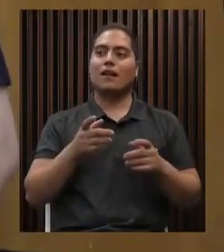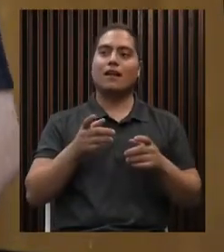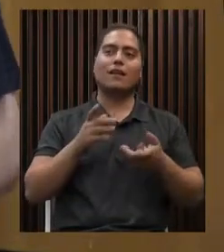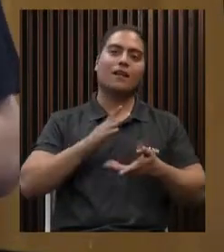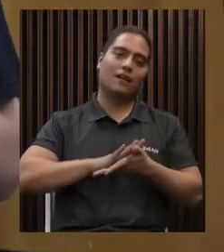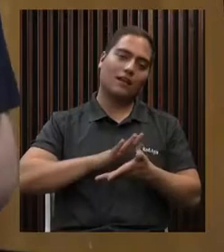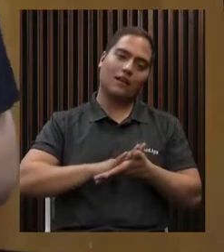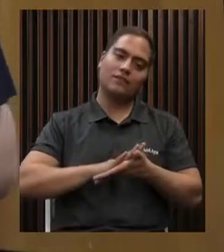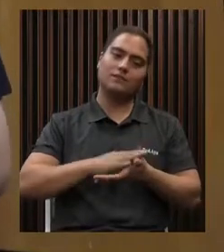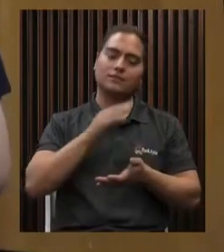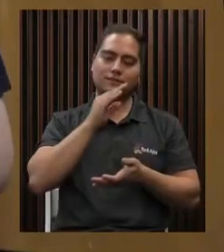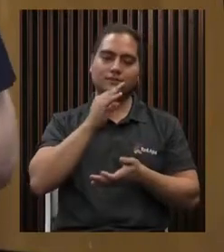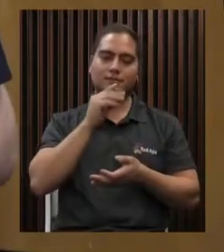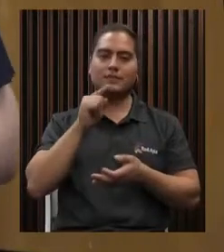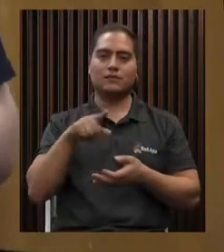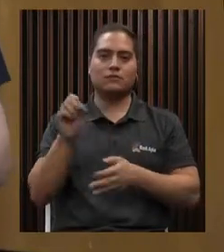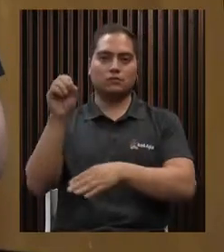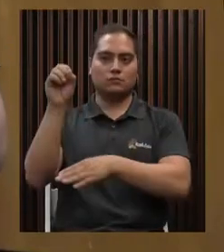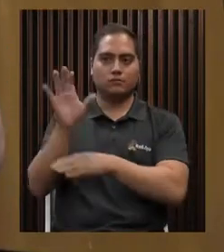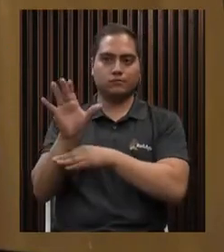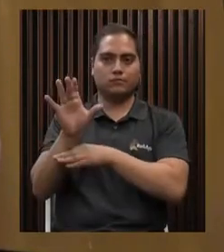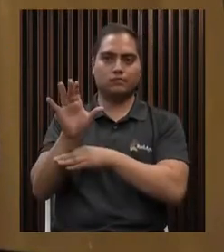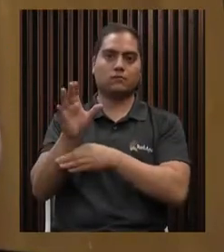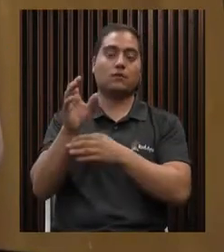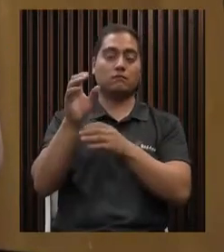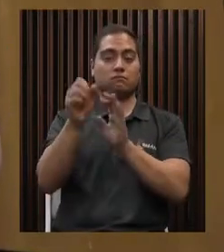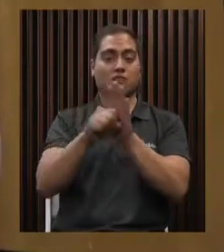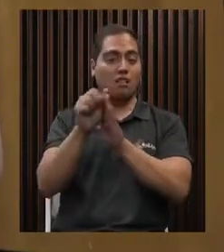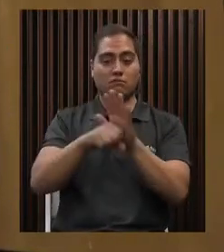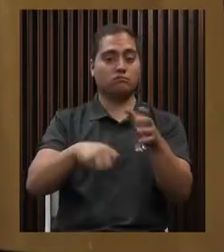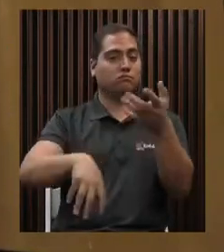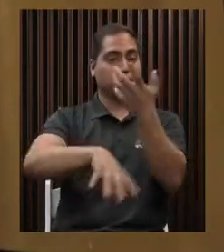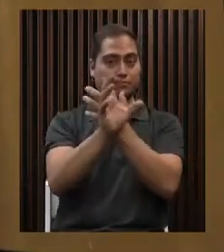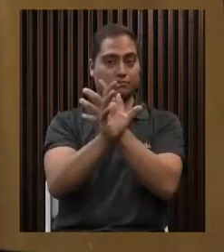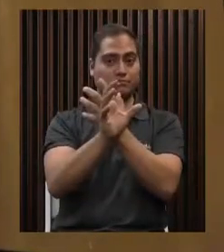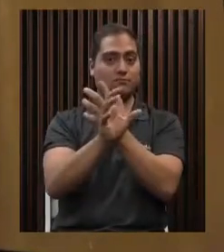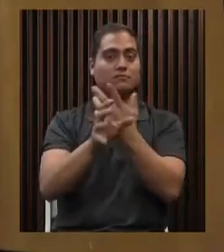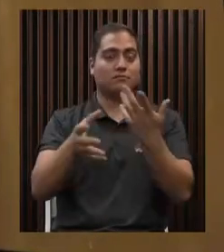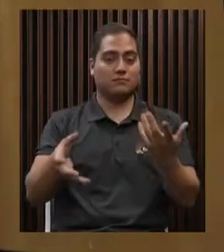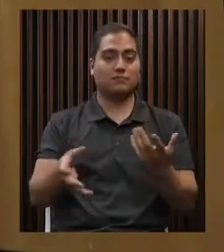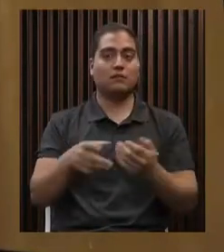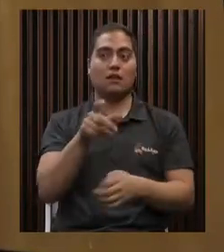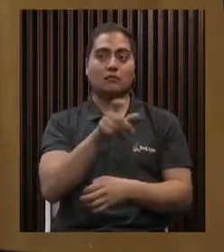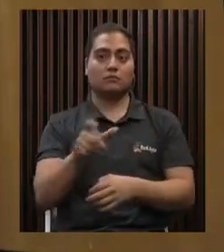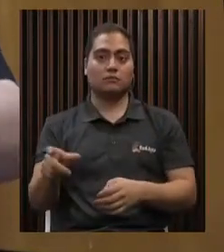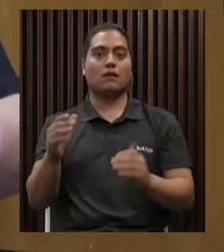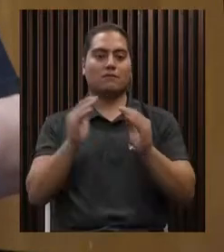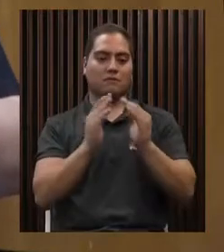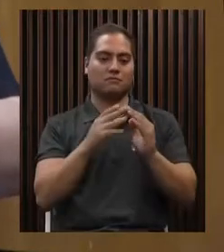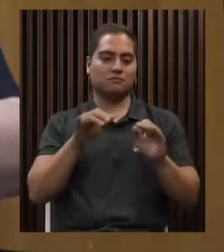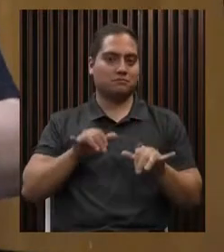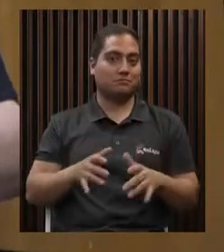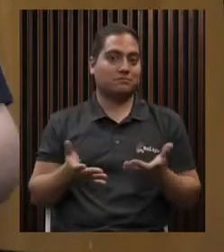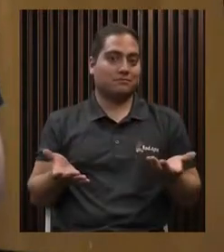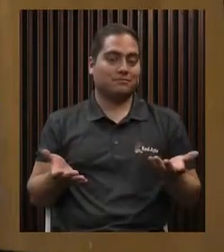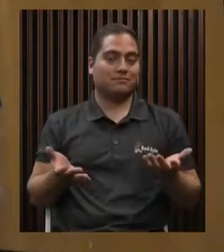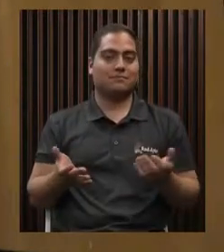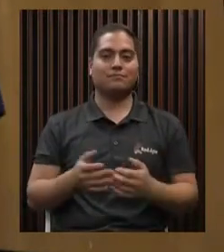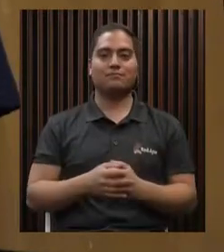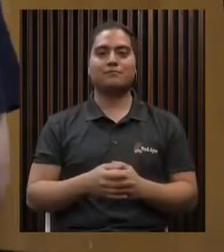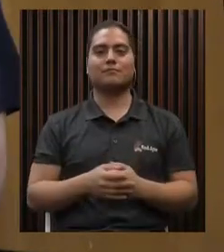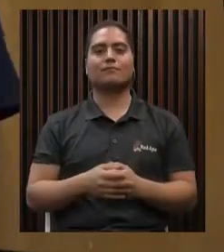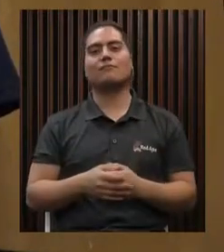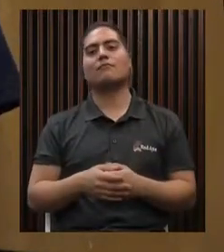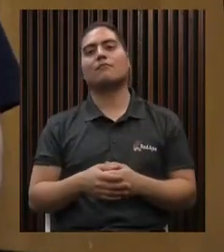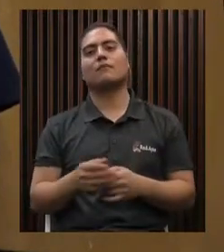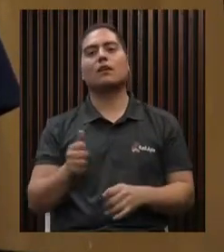caso están siendo transmitidos por video, por streaming, porque hay personas que no pueden salir de su hogar. Hay que pensar en eso. Por lo tanto,